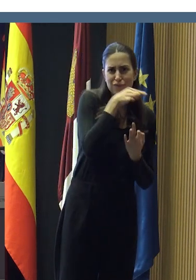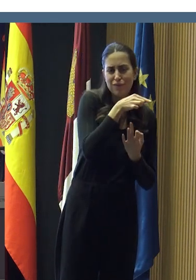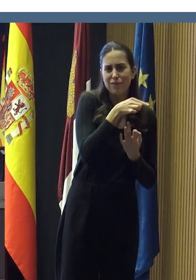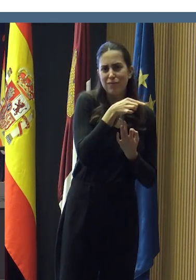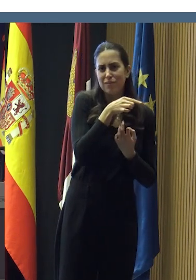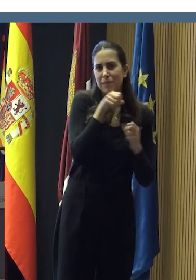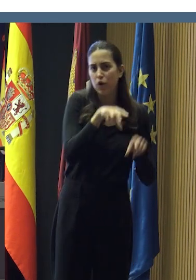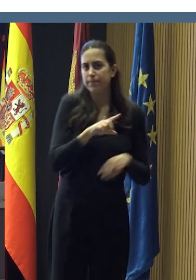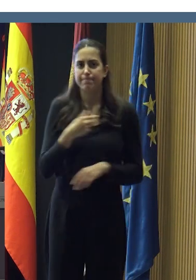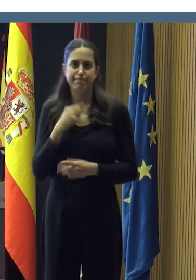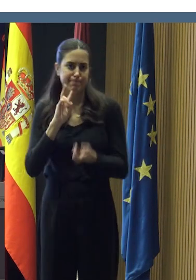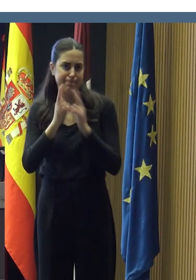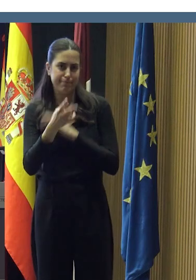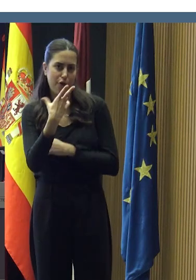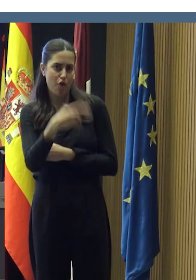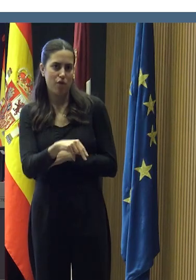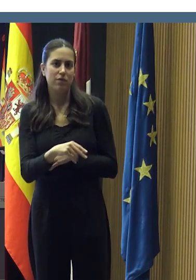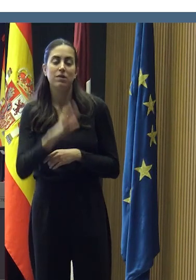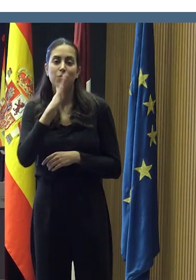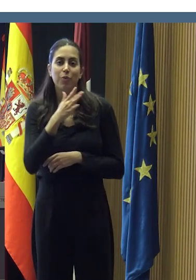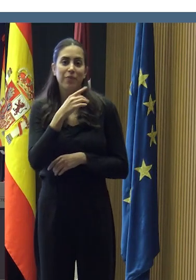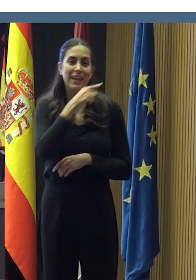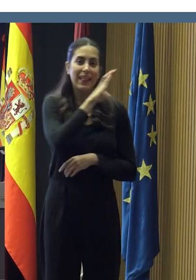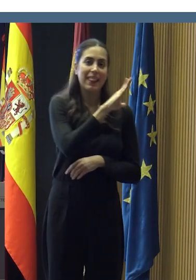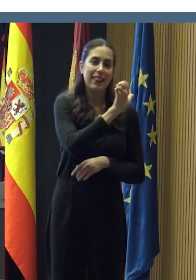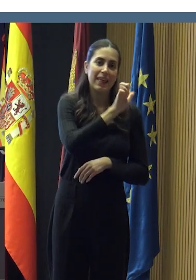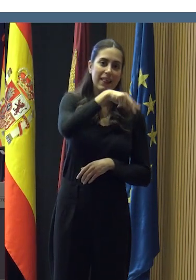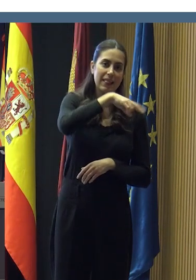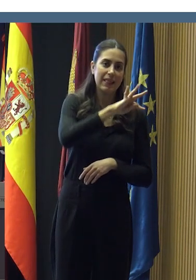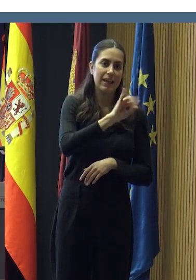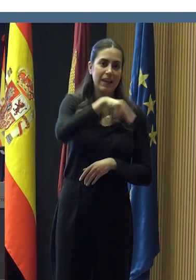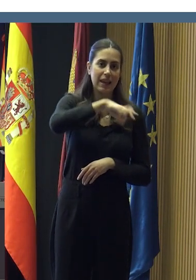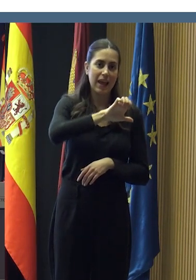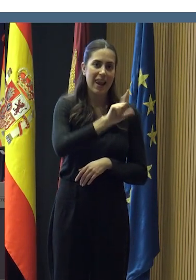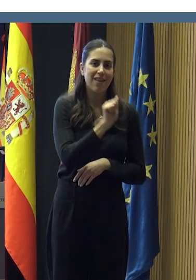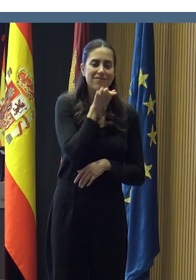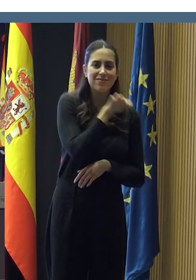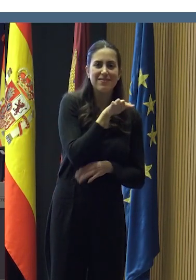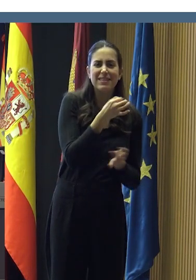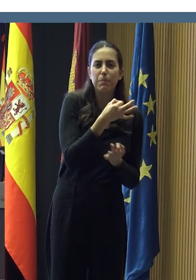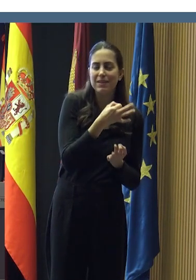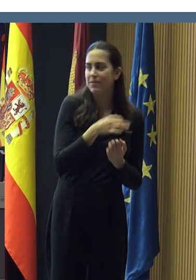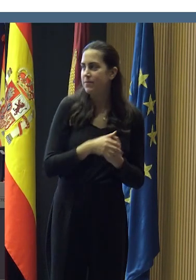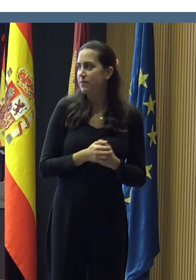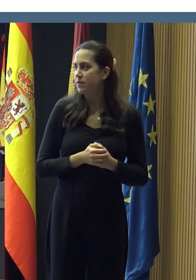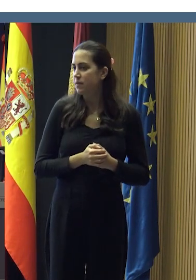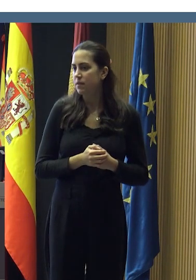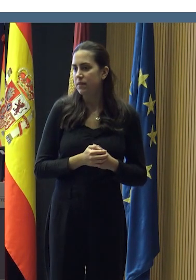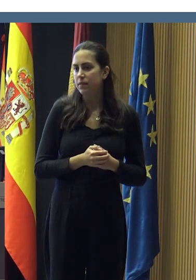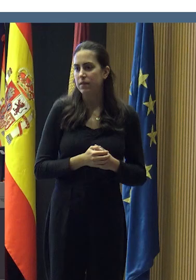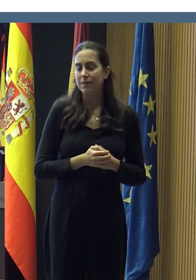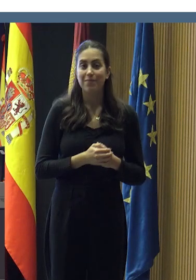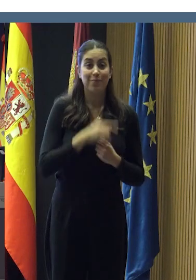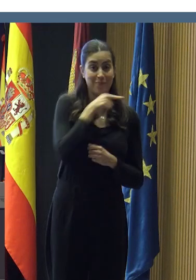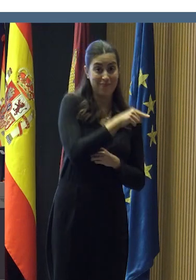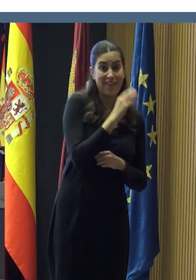No. Voy a explicar por qué. El ganglio centinela lo que ocurre es... Aquí tiene otra pregunta. El ganglio